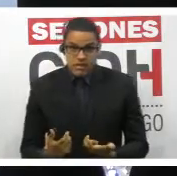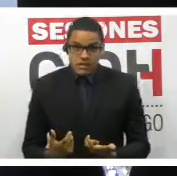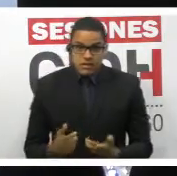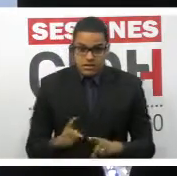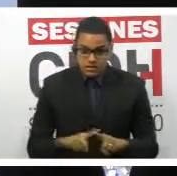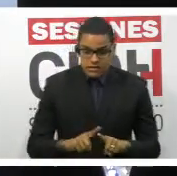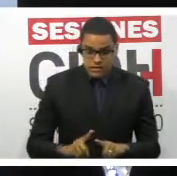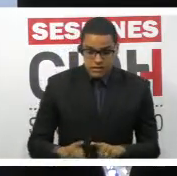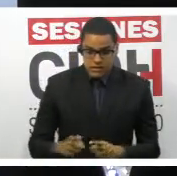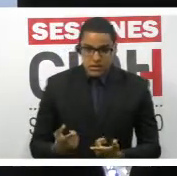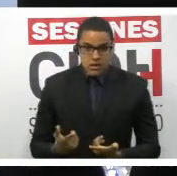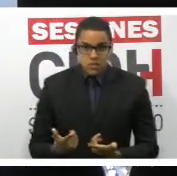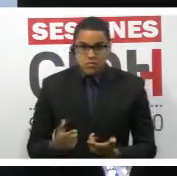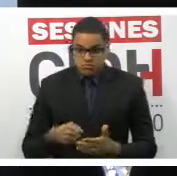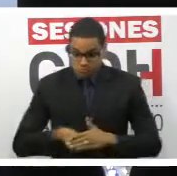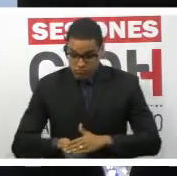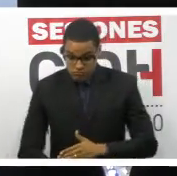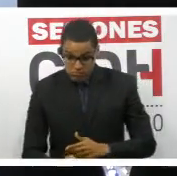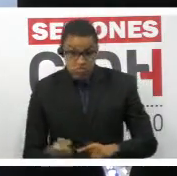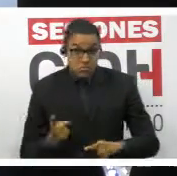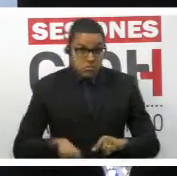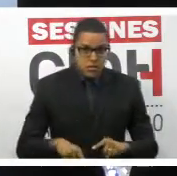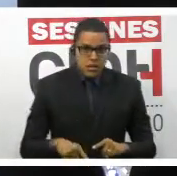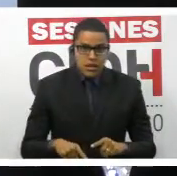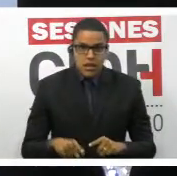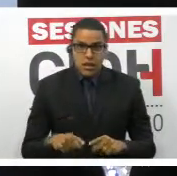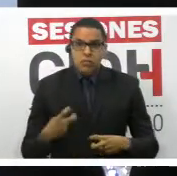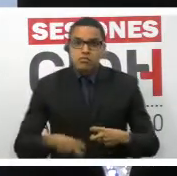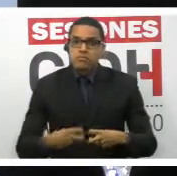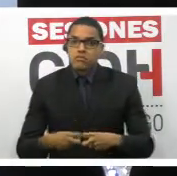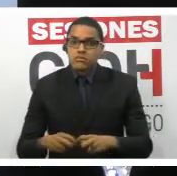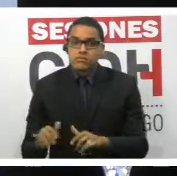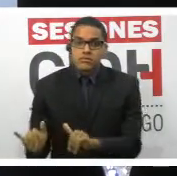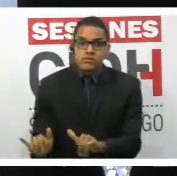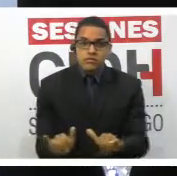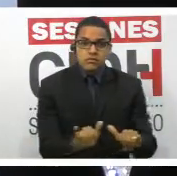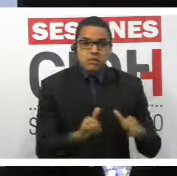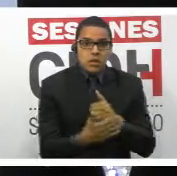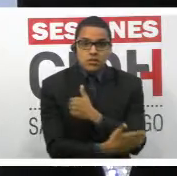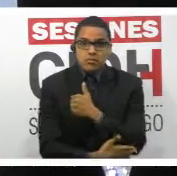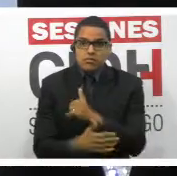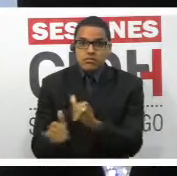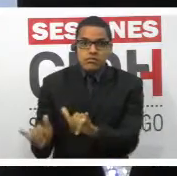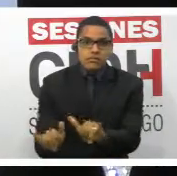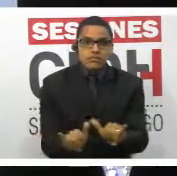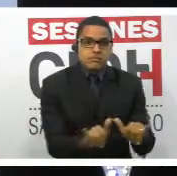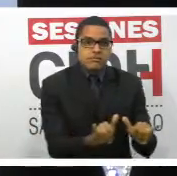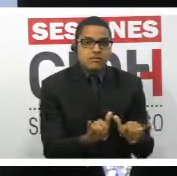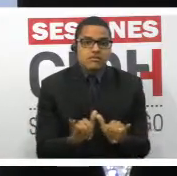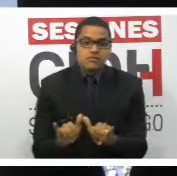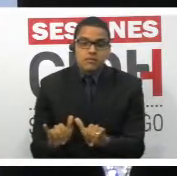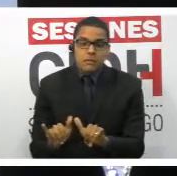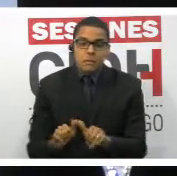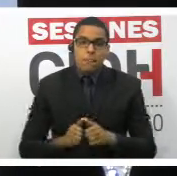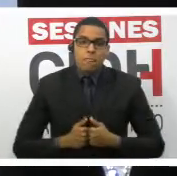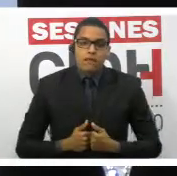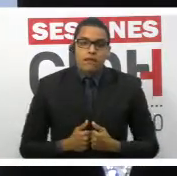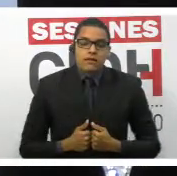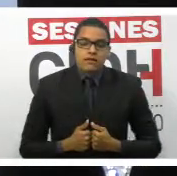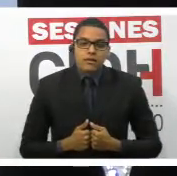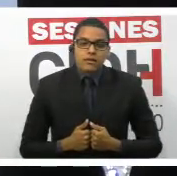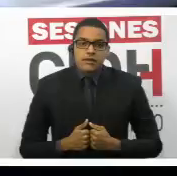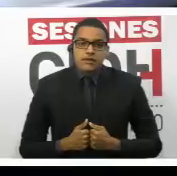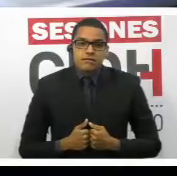países aquí representados sin más quiero darle la palabra primero a mi colega magaly